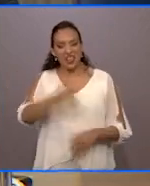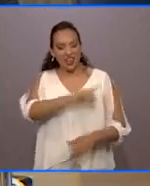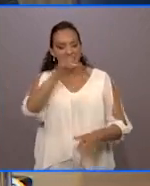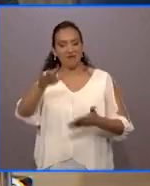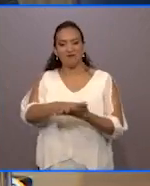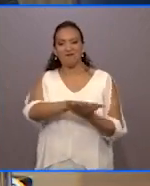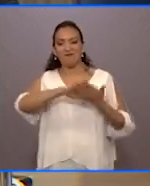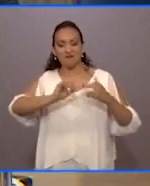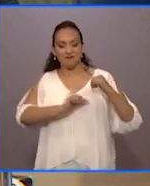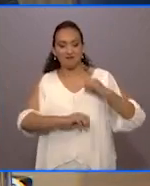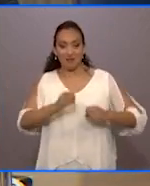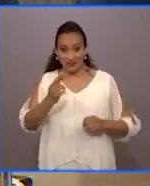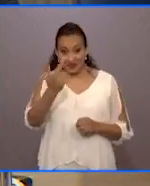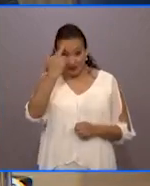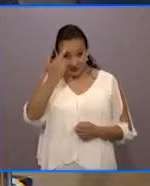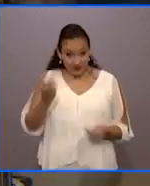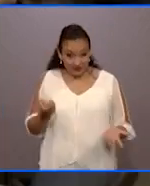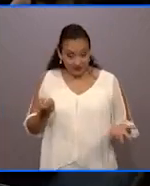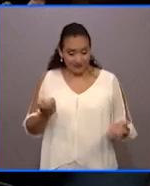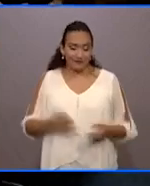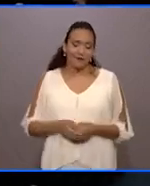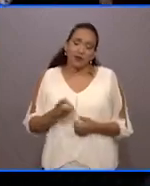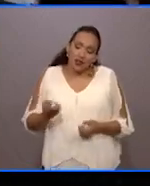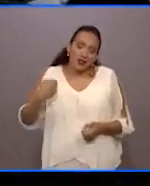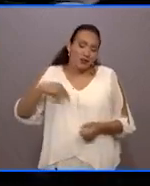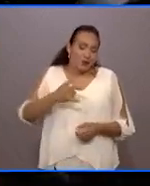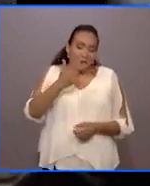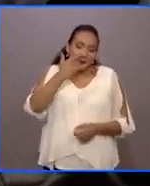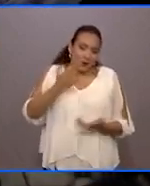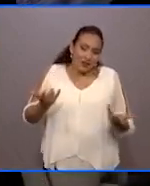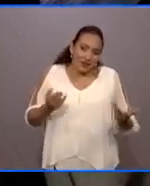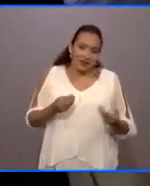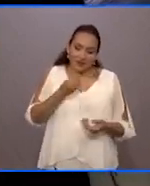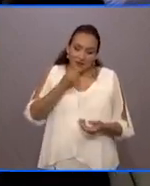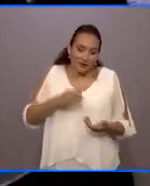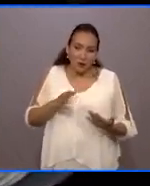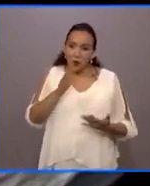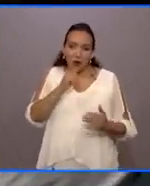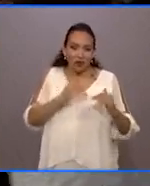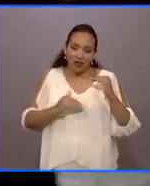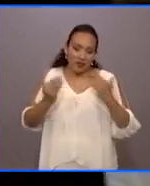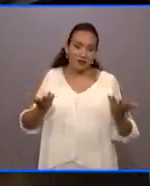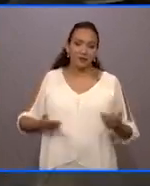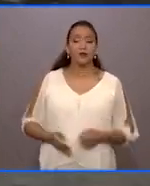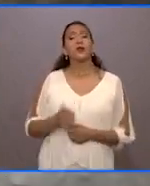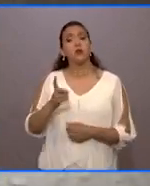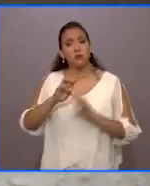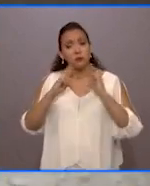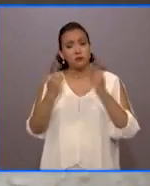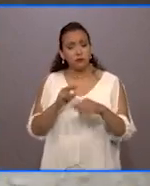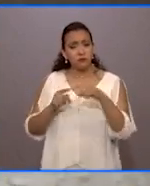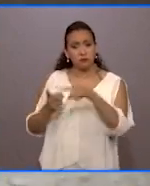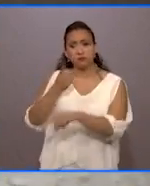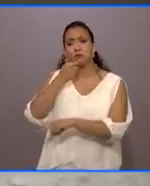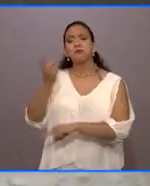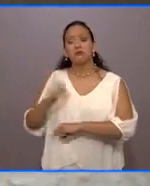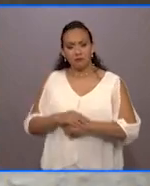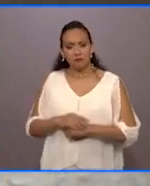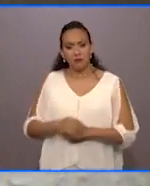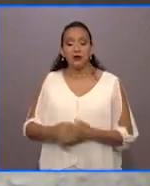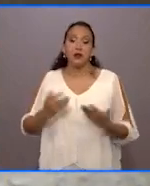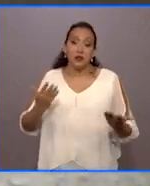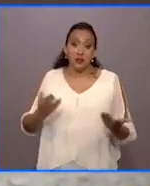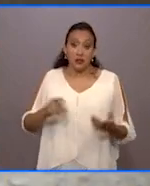irme. Con esta idea coincidieron los otros dos participantes de la mesa de discusión, quienes destacaron de igual forma que al final